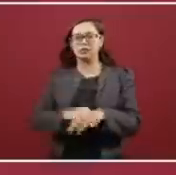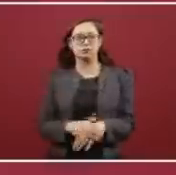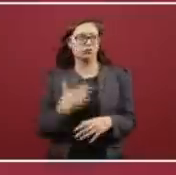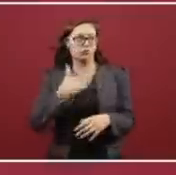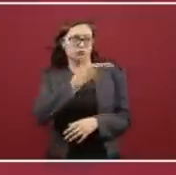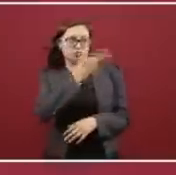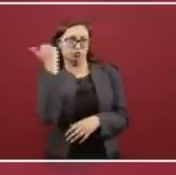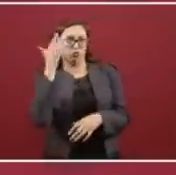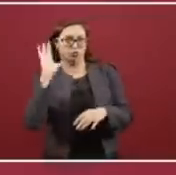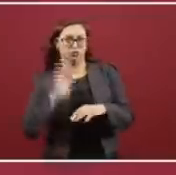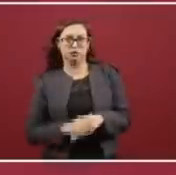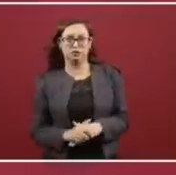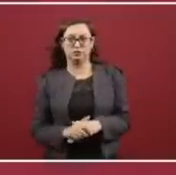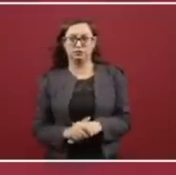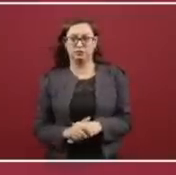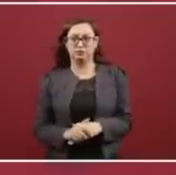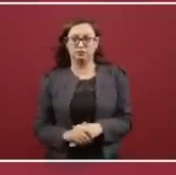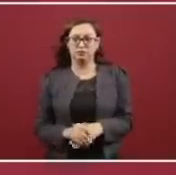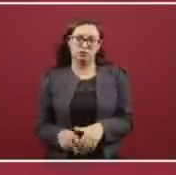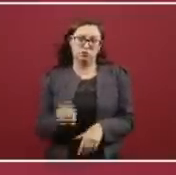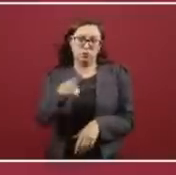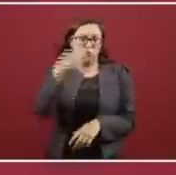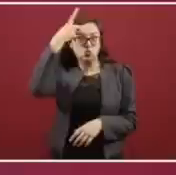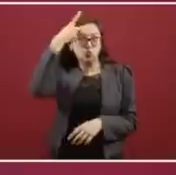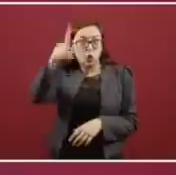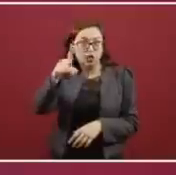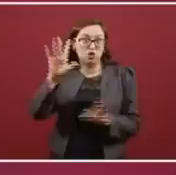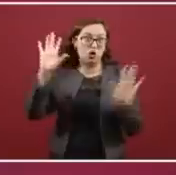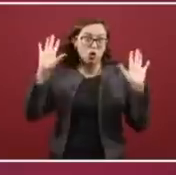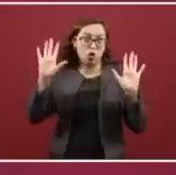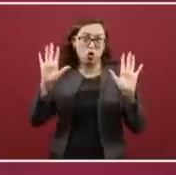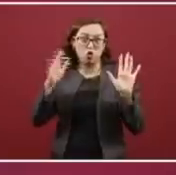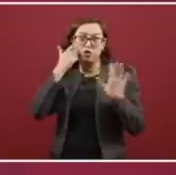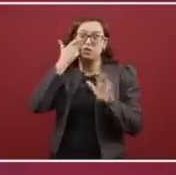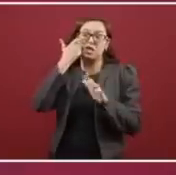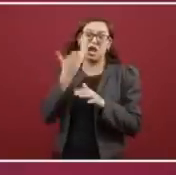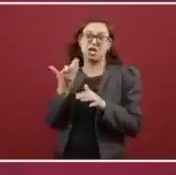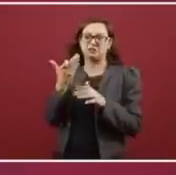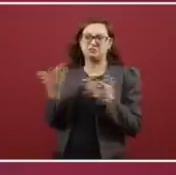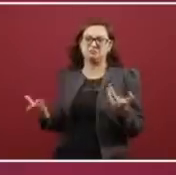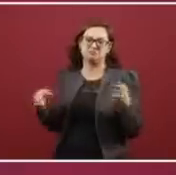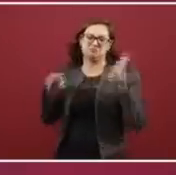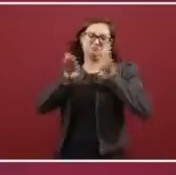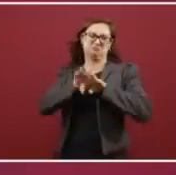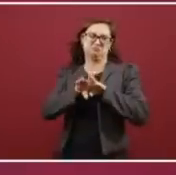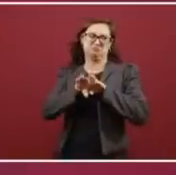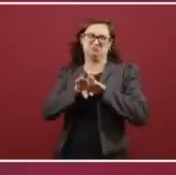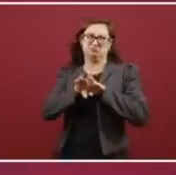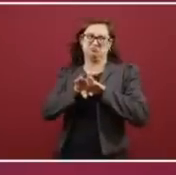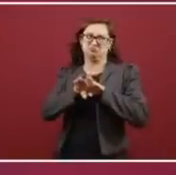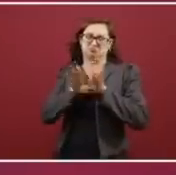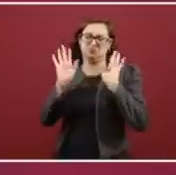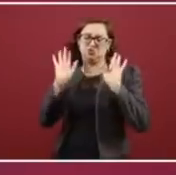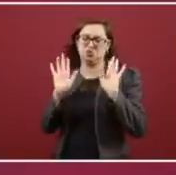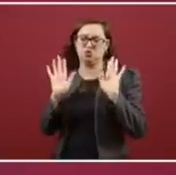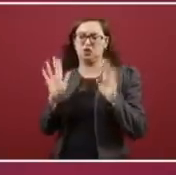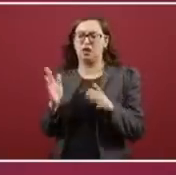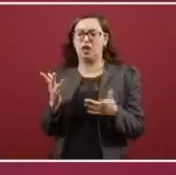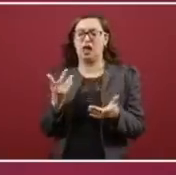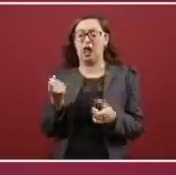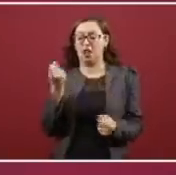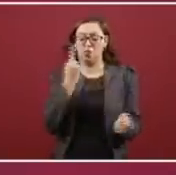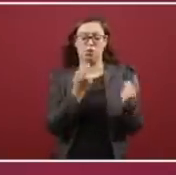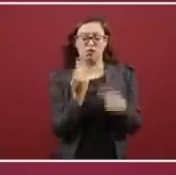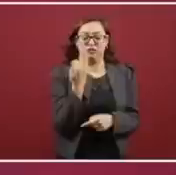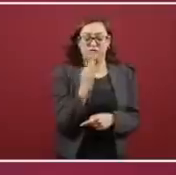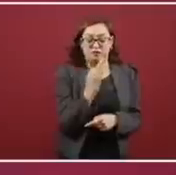desconocemos actuar es libre de no abrir puedes llegar a la conclusión que tú quieras por cerraron unas en febrero